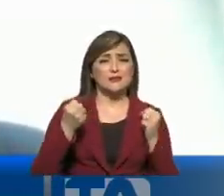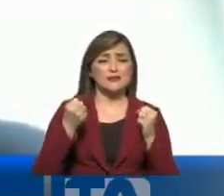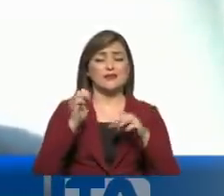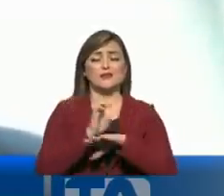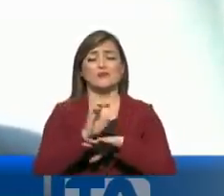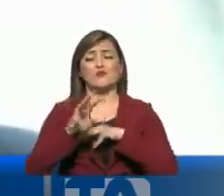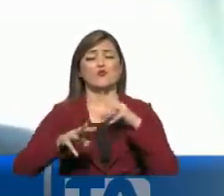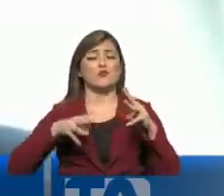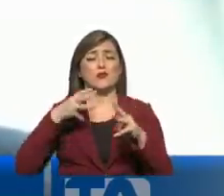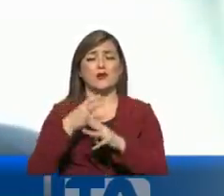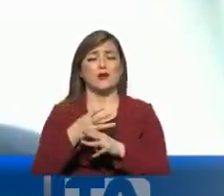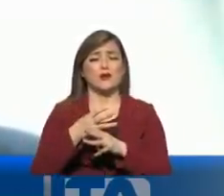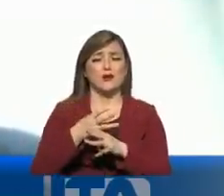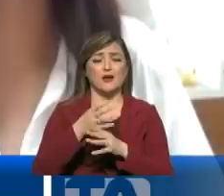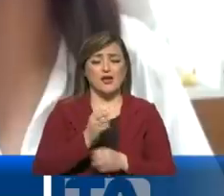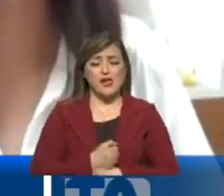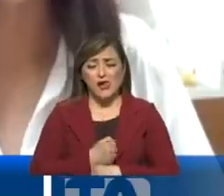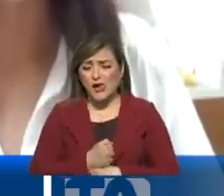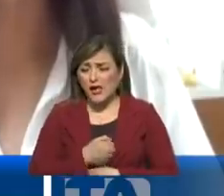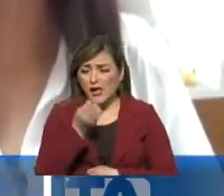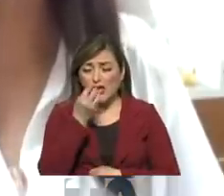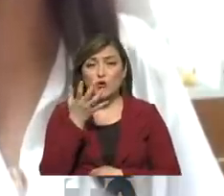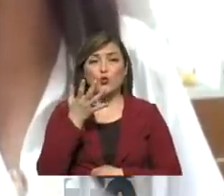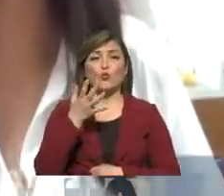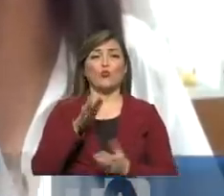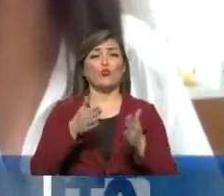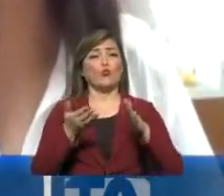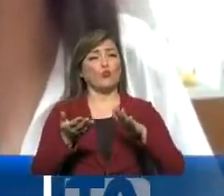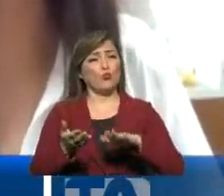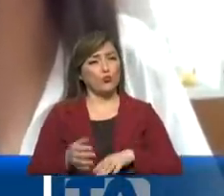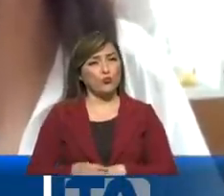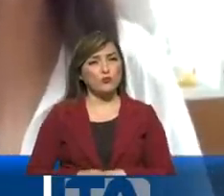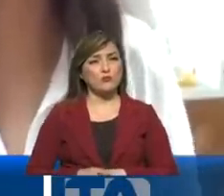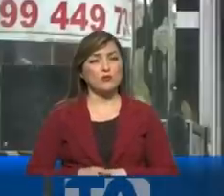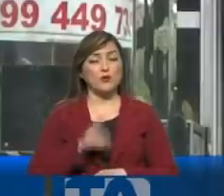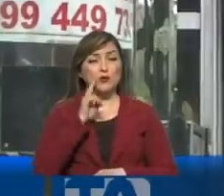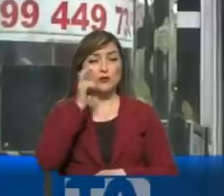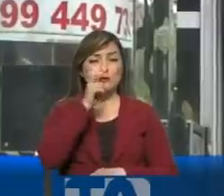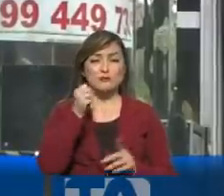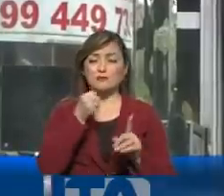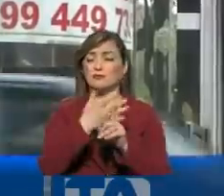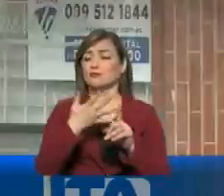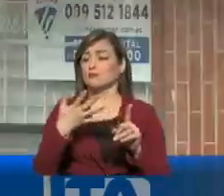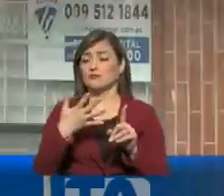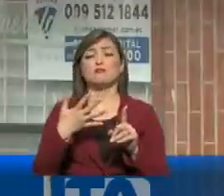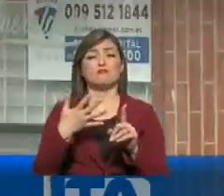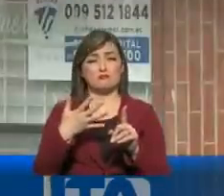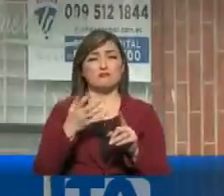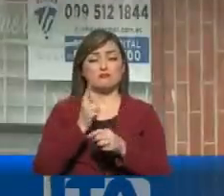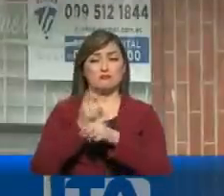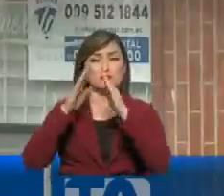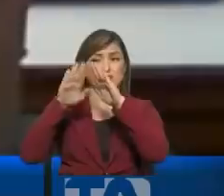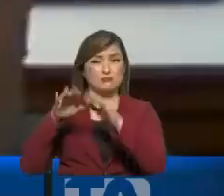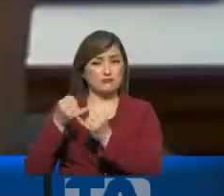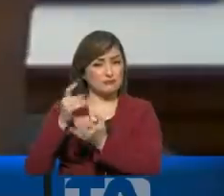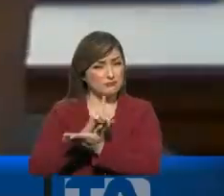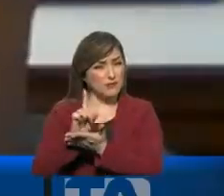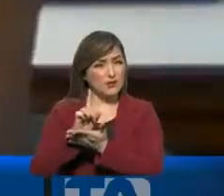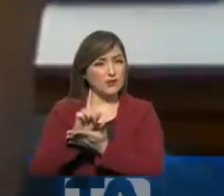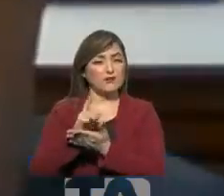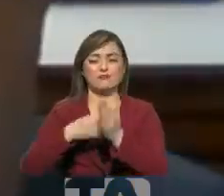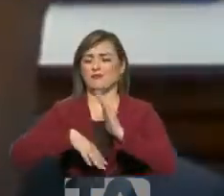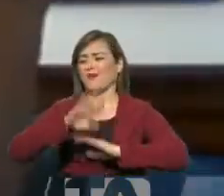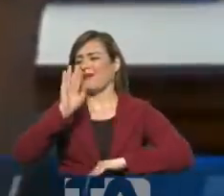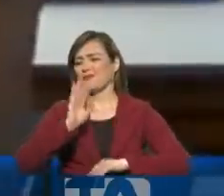país a nivel mundial se está muriendo de hambre. El sector turístico también se ha visto muy afectado, y no solo por el confinamiento de fin de semana.